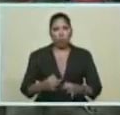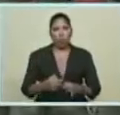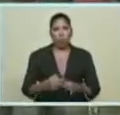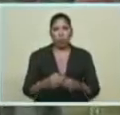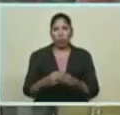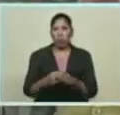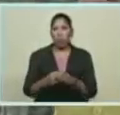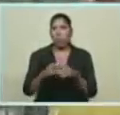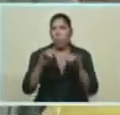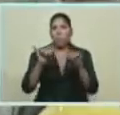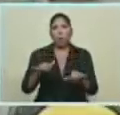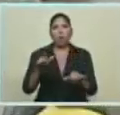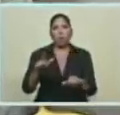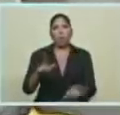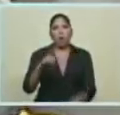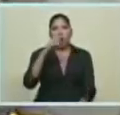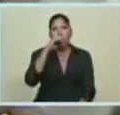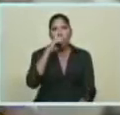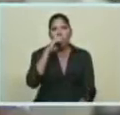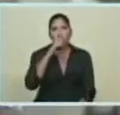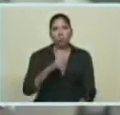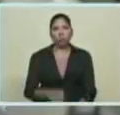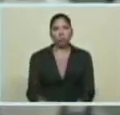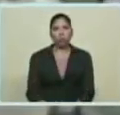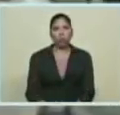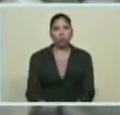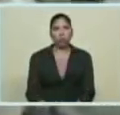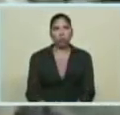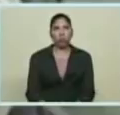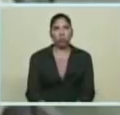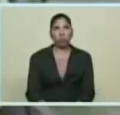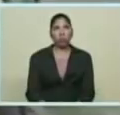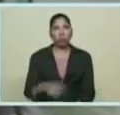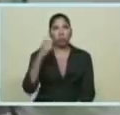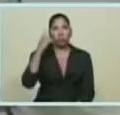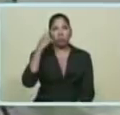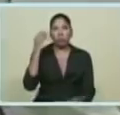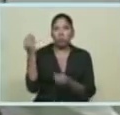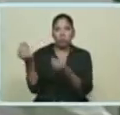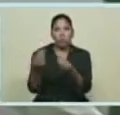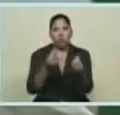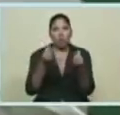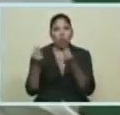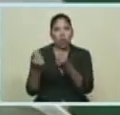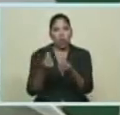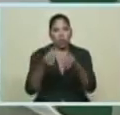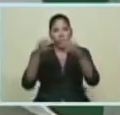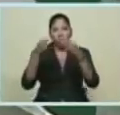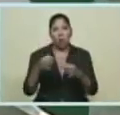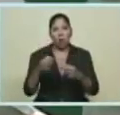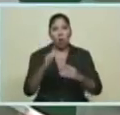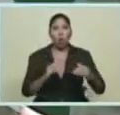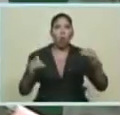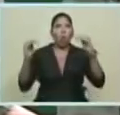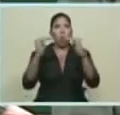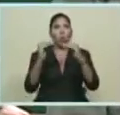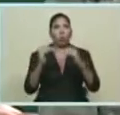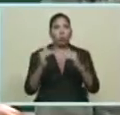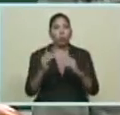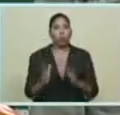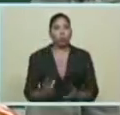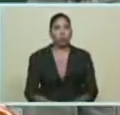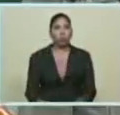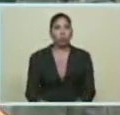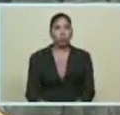históricos, con un concepto estratégico absolutamente justo y actualizado además